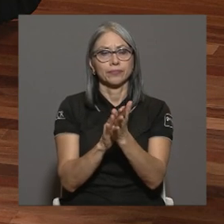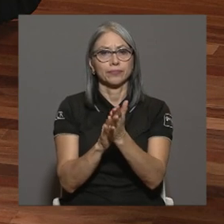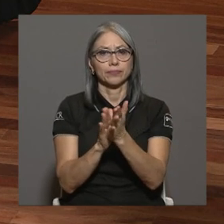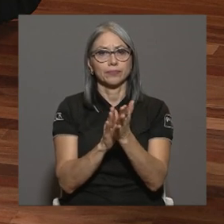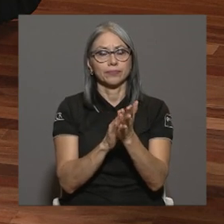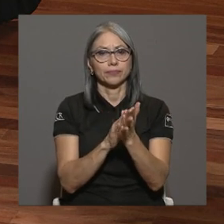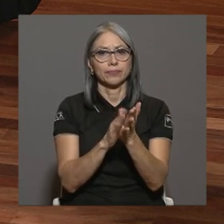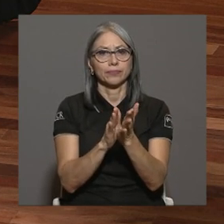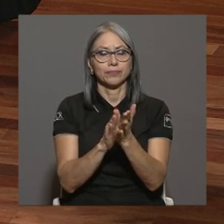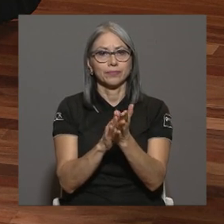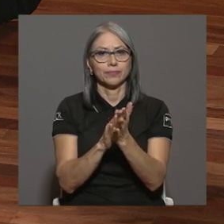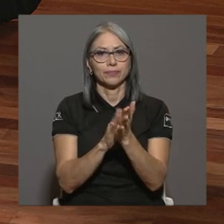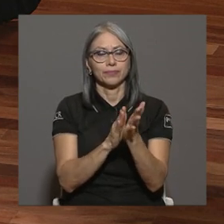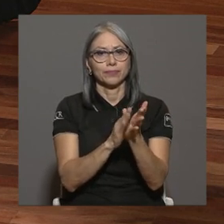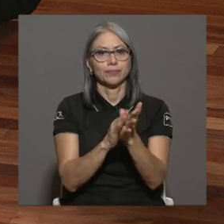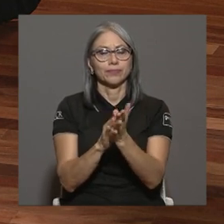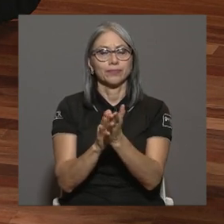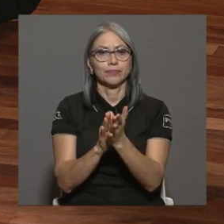Me siento ya, ¿verdad?